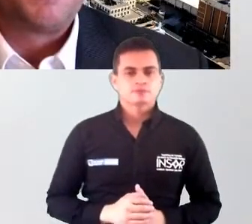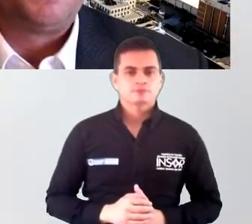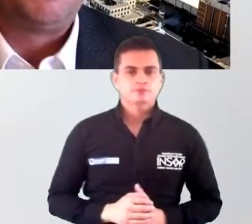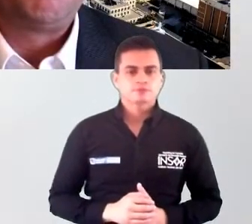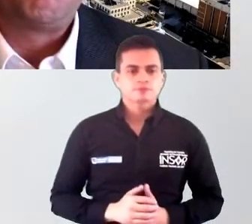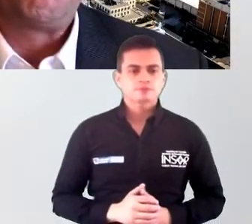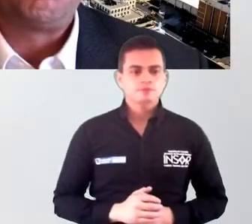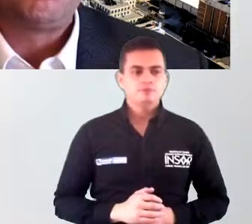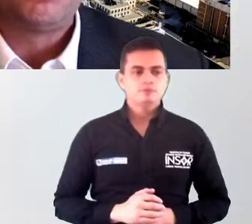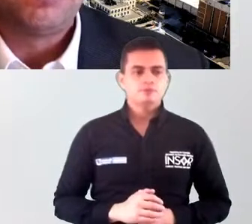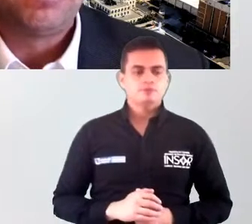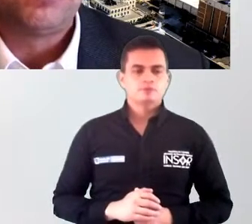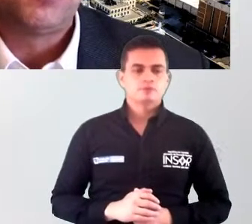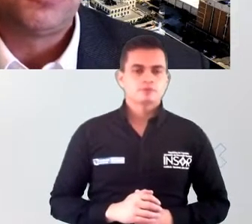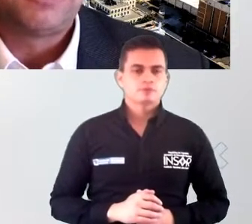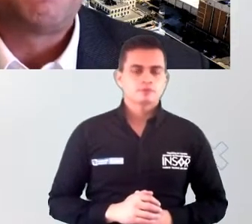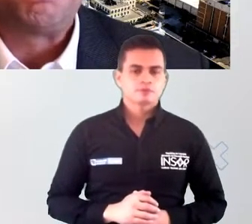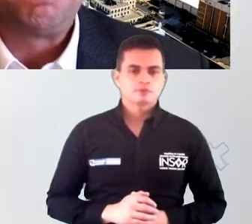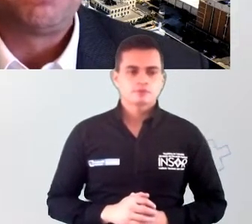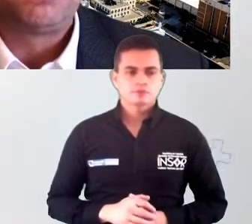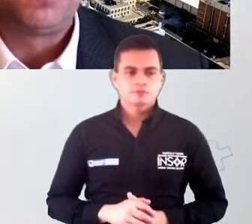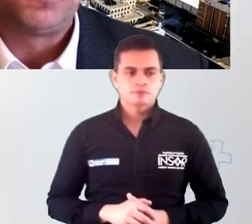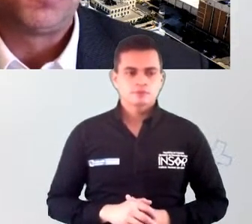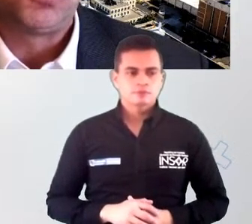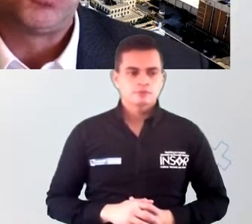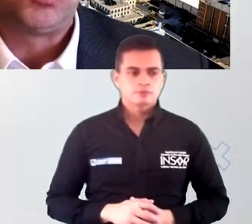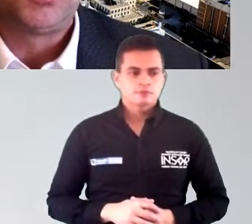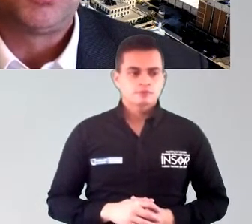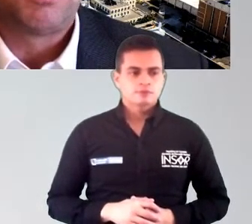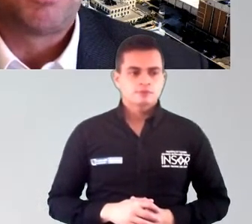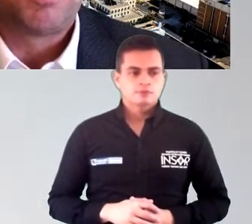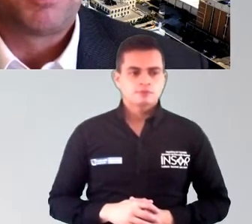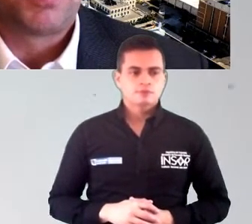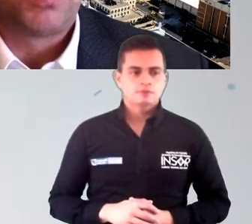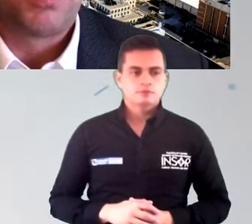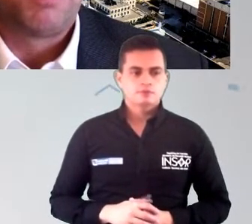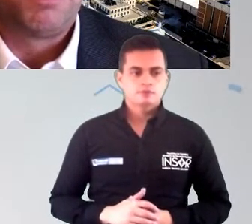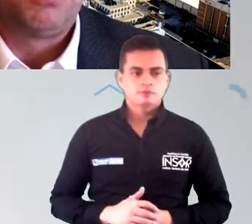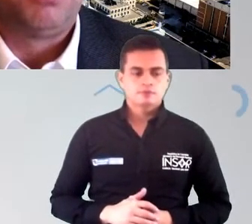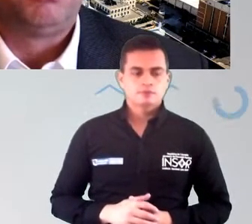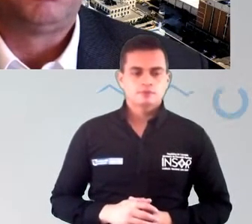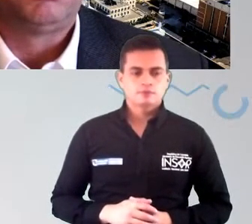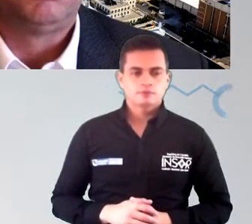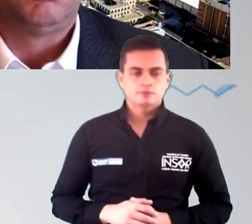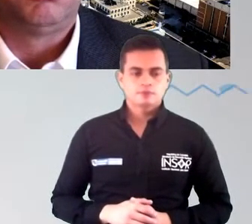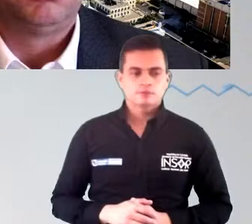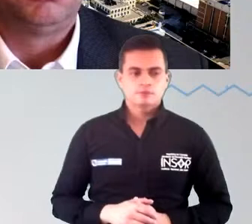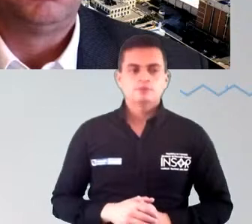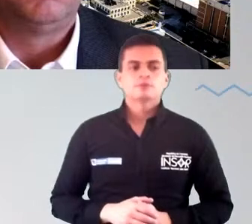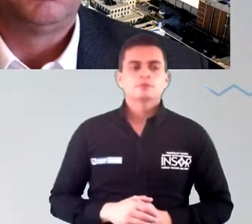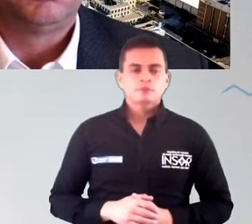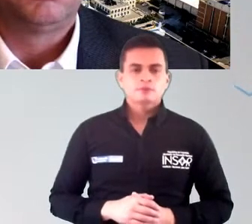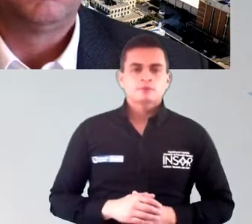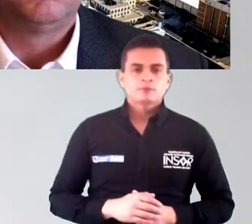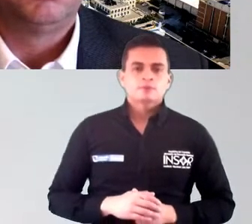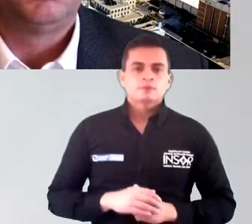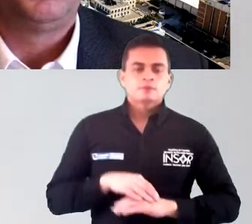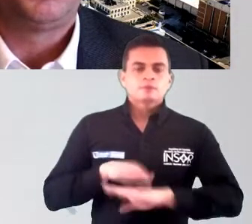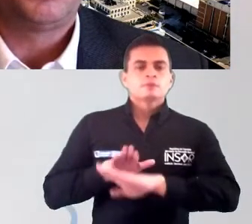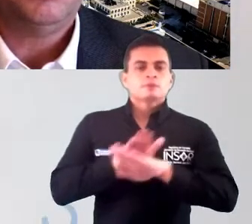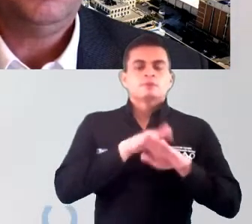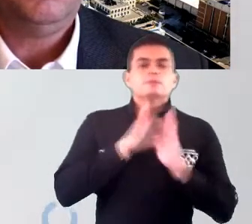en el chat, y es los profesores no necesariamente están enseñando para que la gente